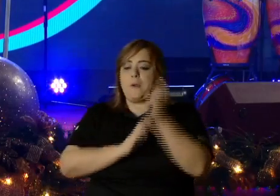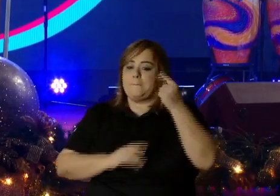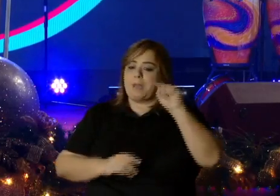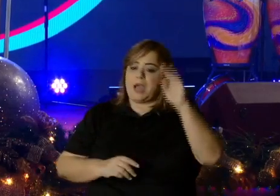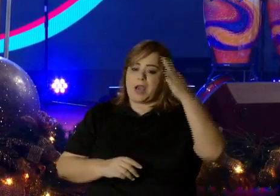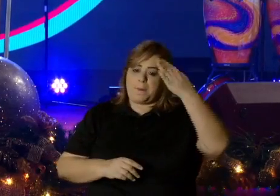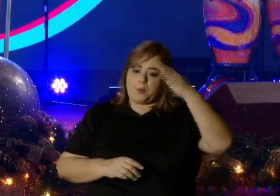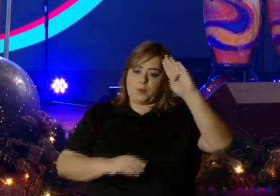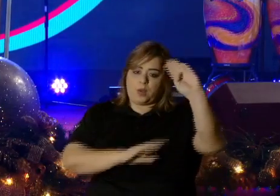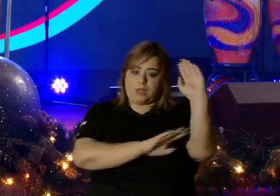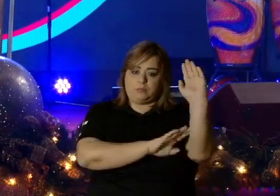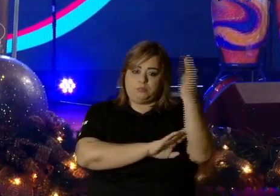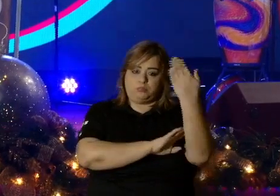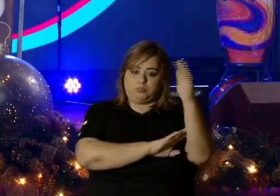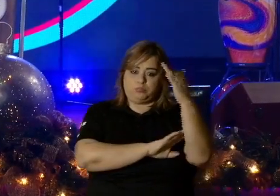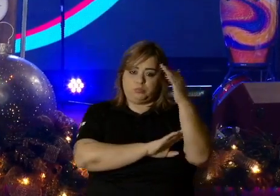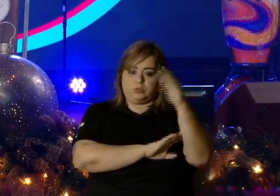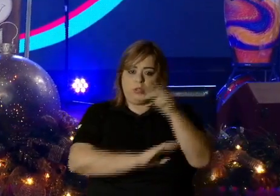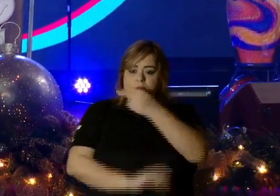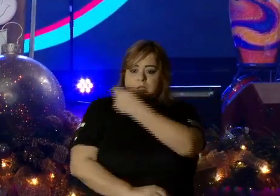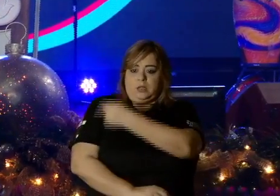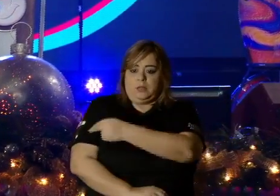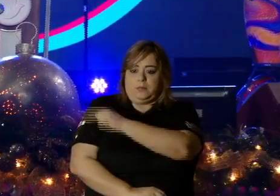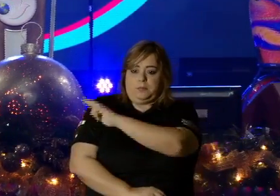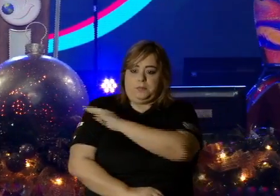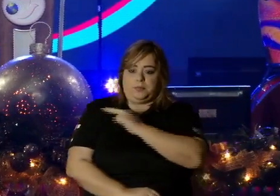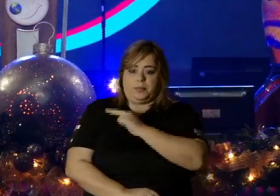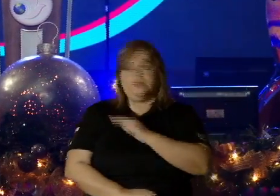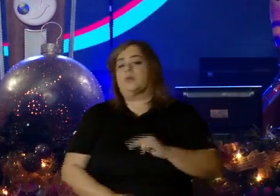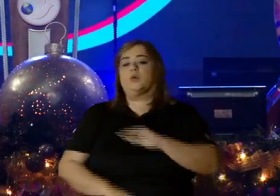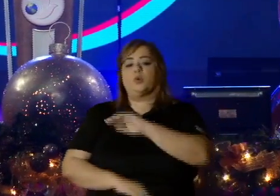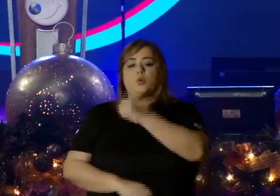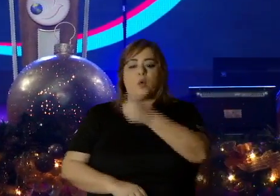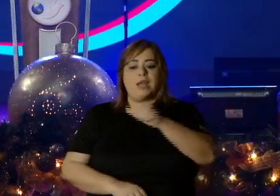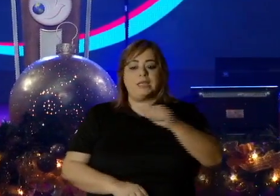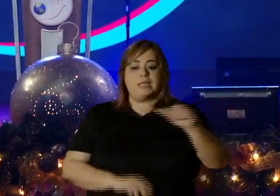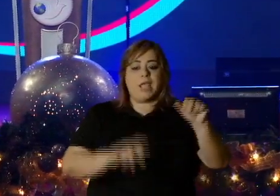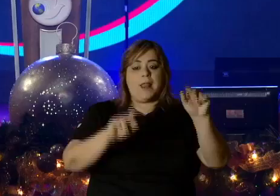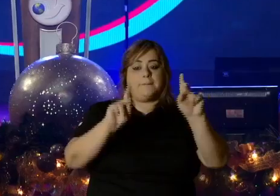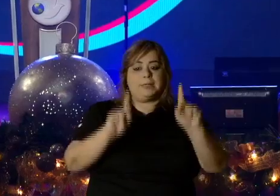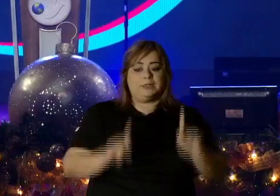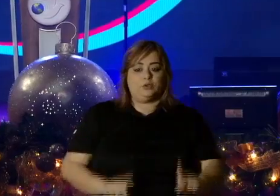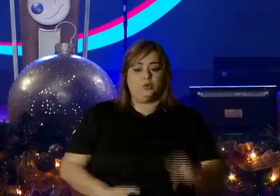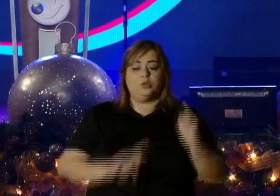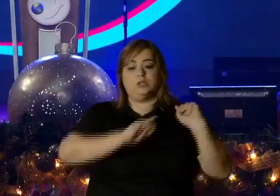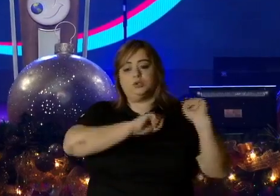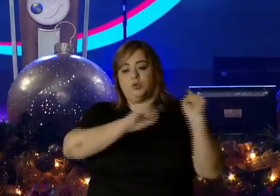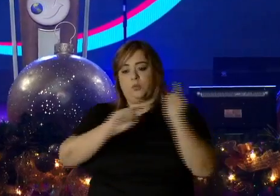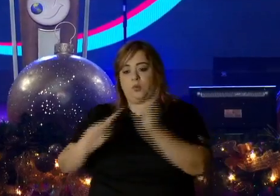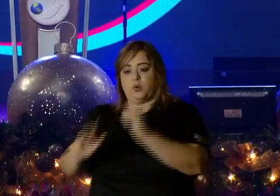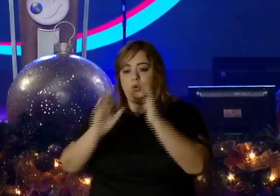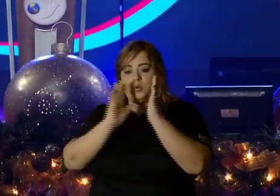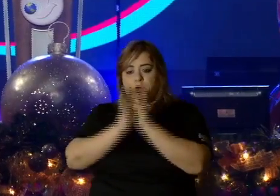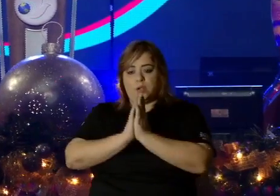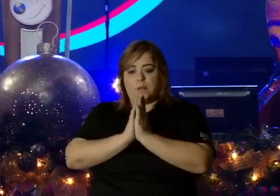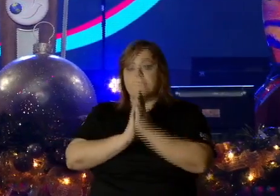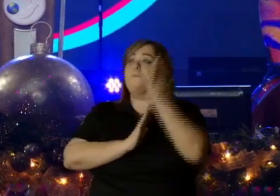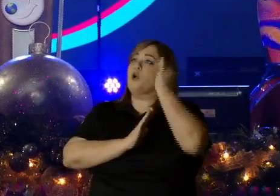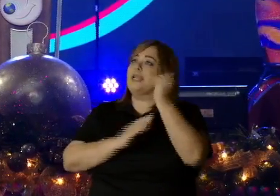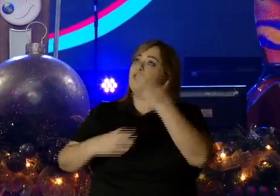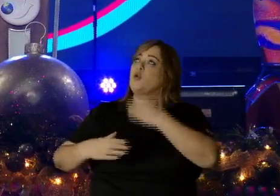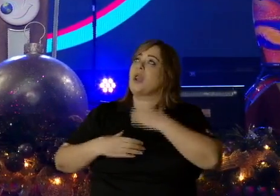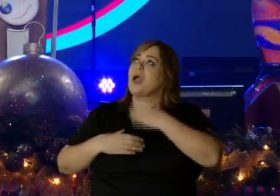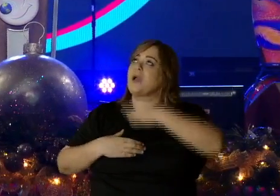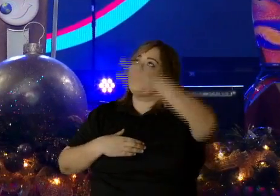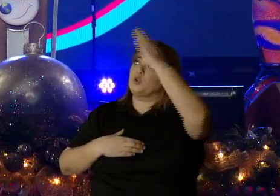PIL. La de Victoria nunca me llamó. Así que, pero estamos disponibles. Por quien sea yo voy y oro. Porque a quien yo le clamo es al Dios de los cielos y